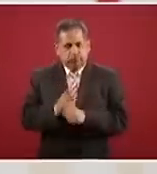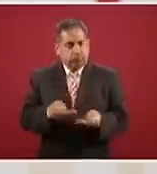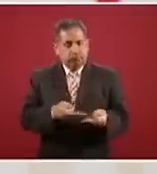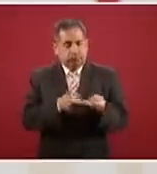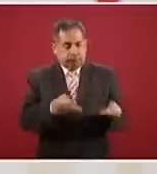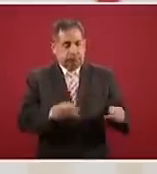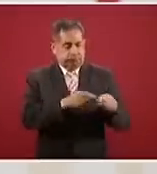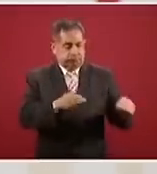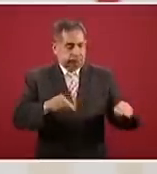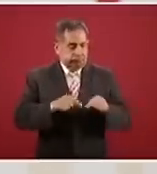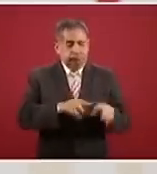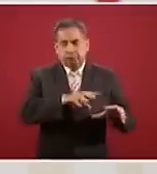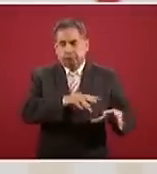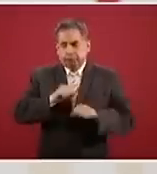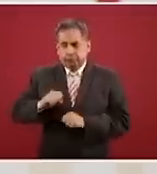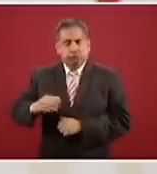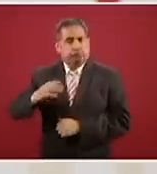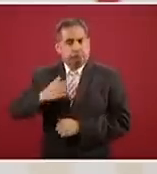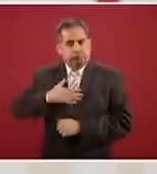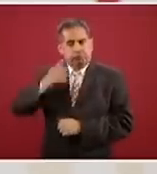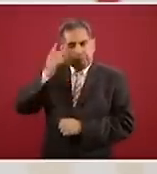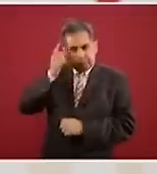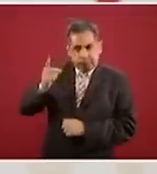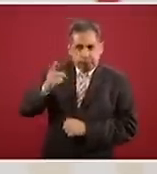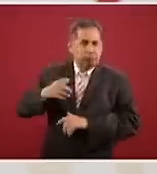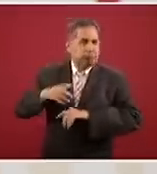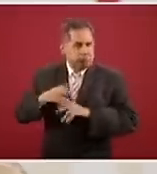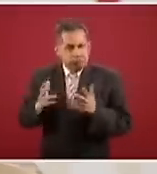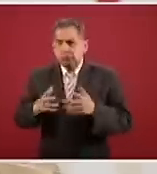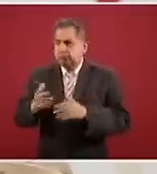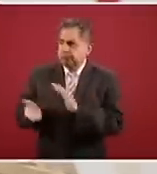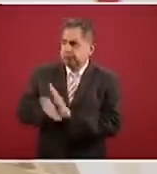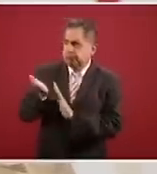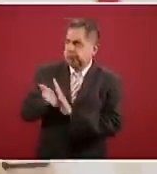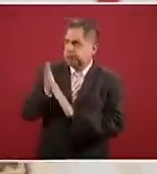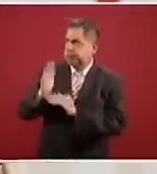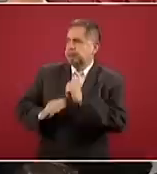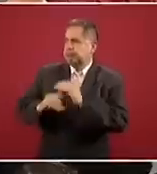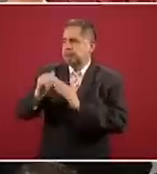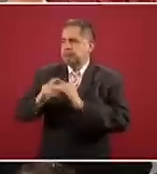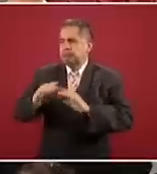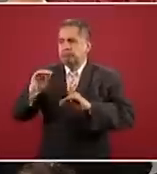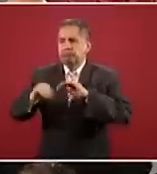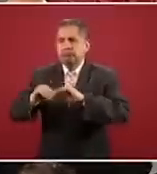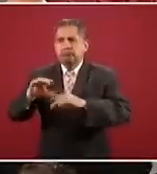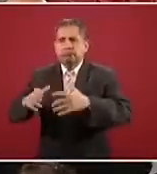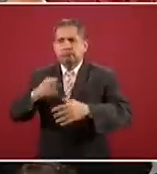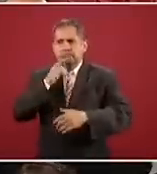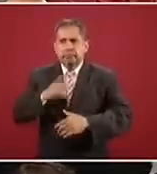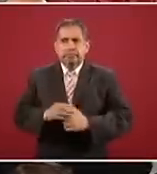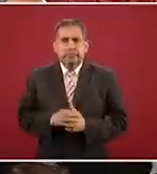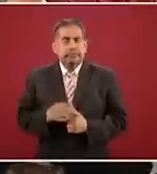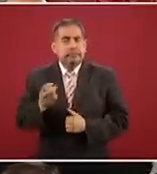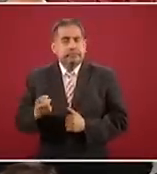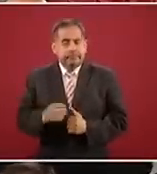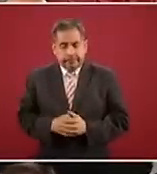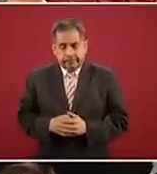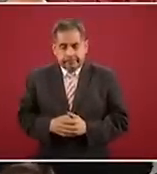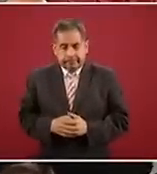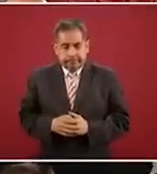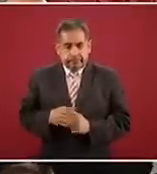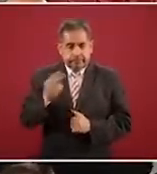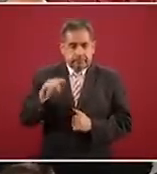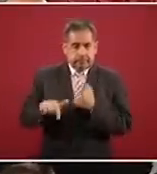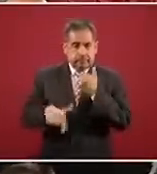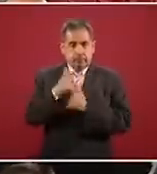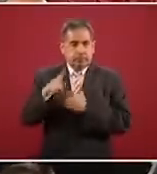terreno pertenece ya a la instancia de seguridad para poder desarrollar la construcción. Y es decir que de estos 12